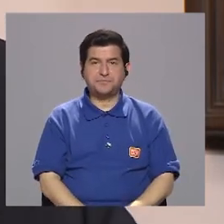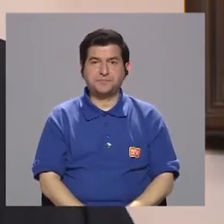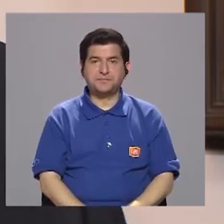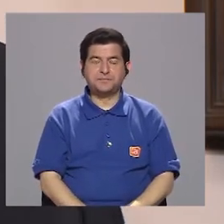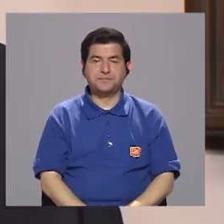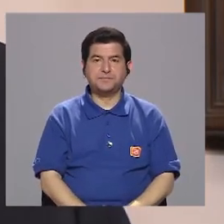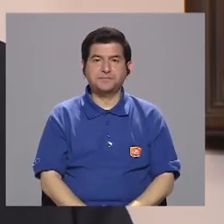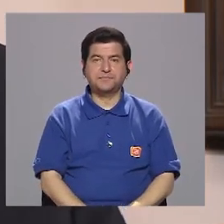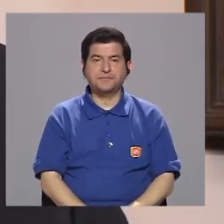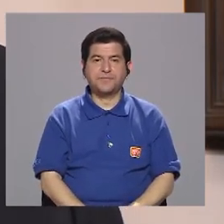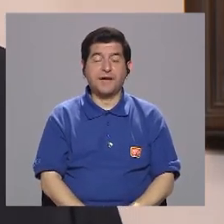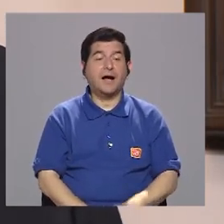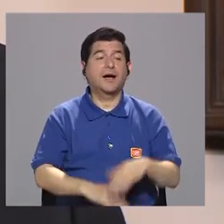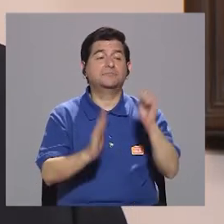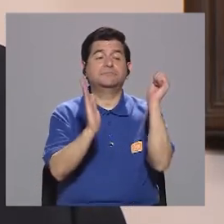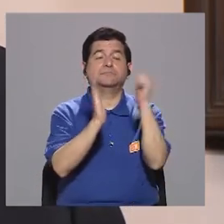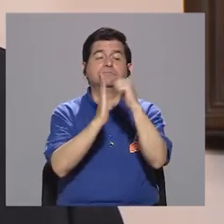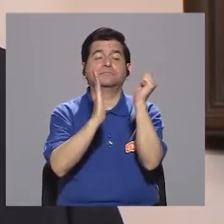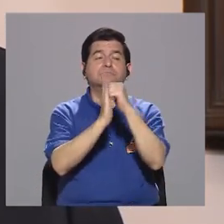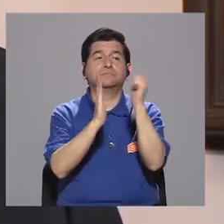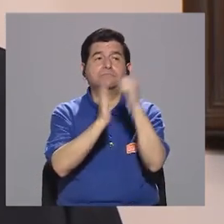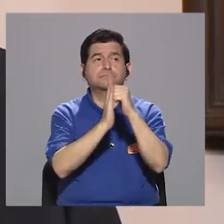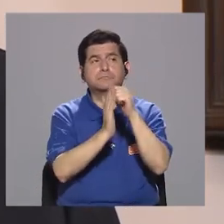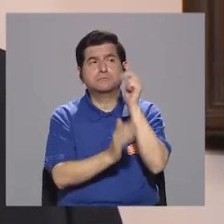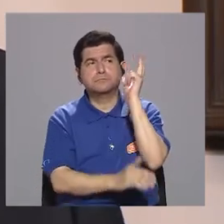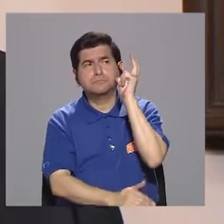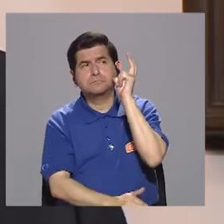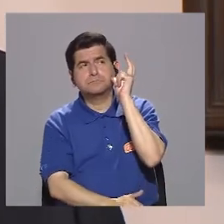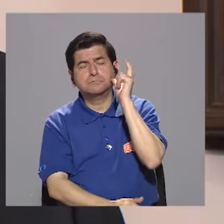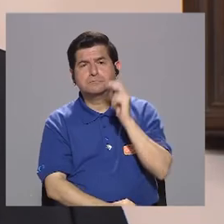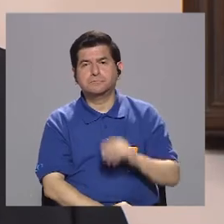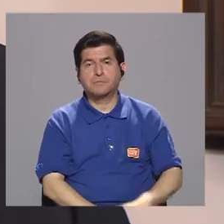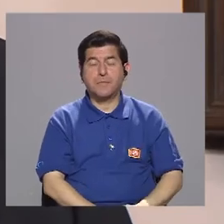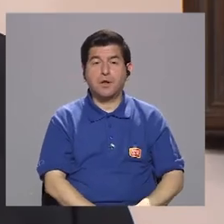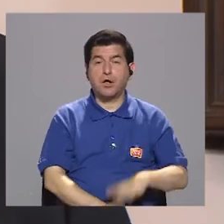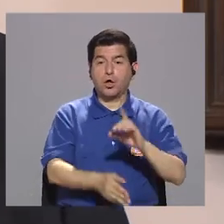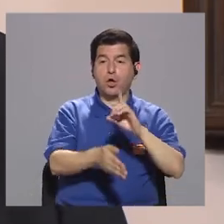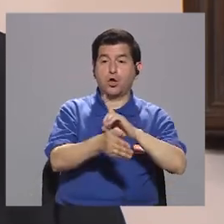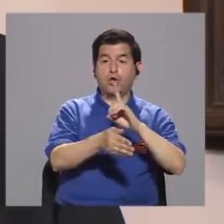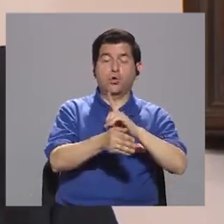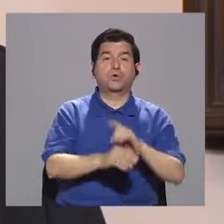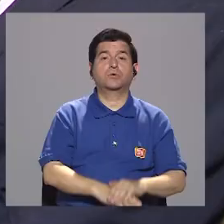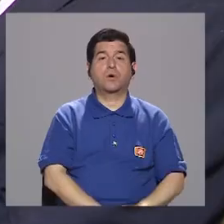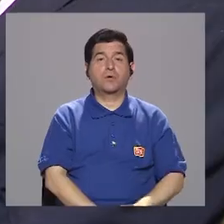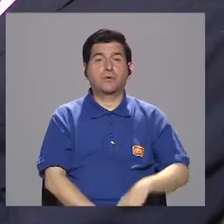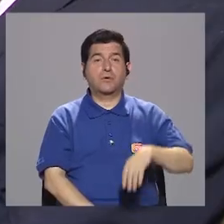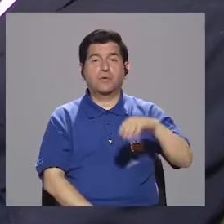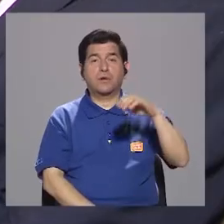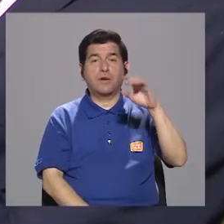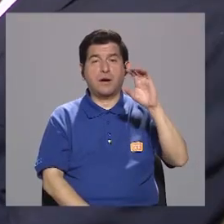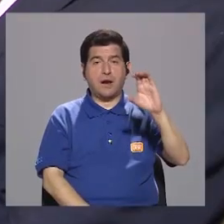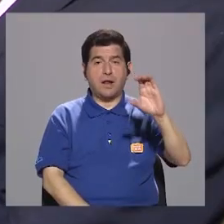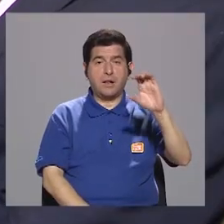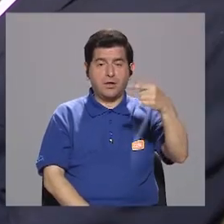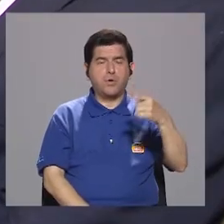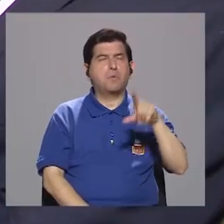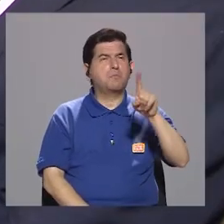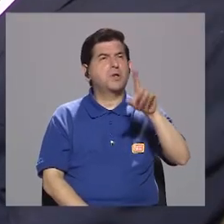repente tocan la puerta y ya entra el doctor Calderón Guardia, más o